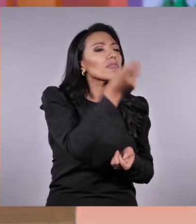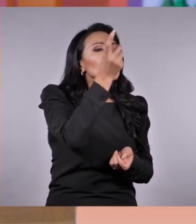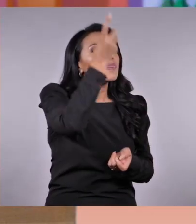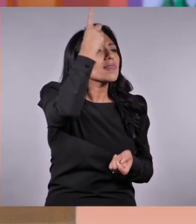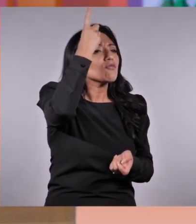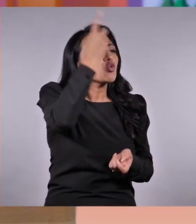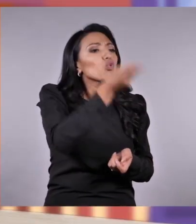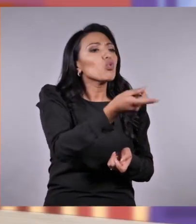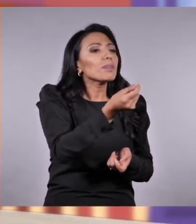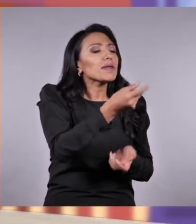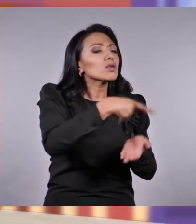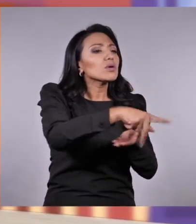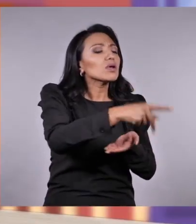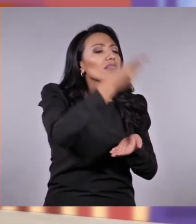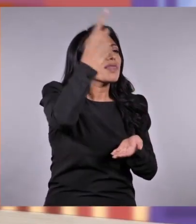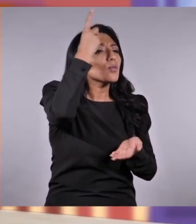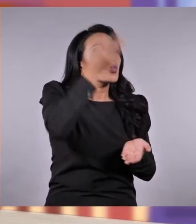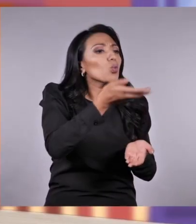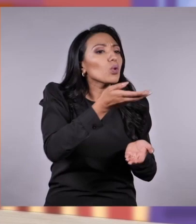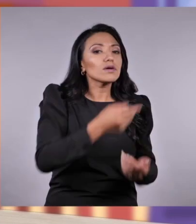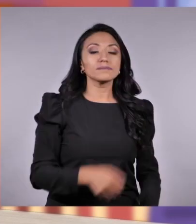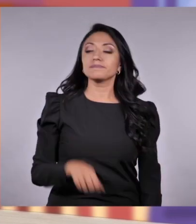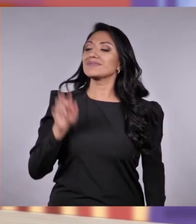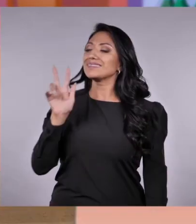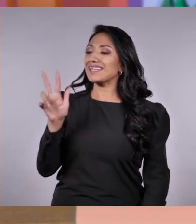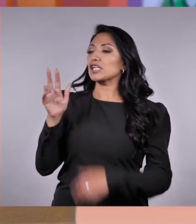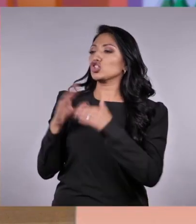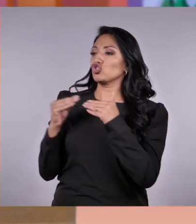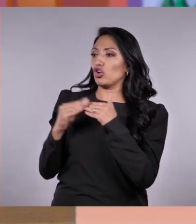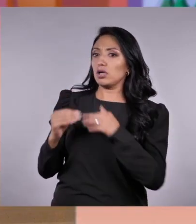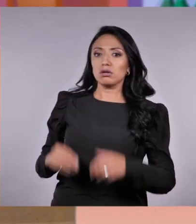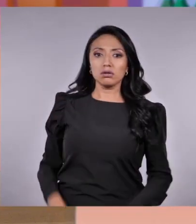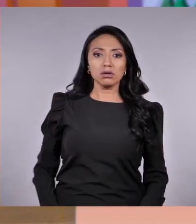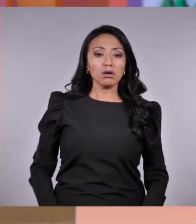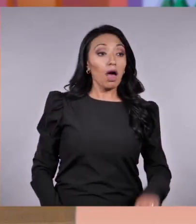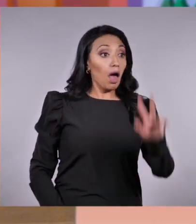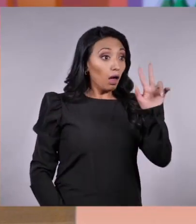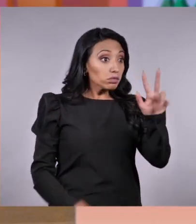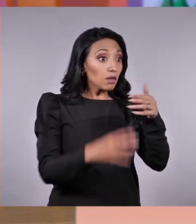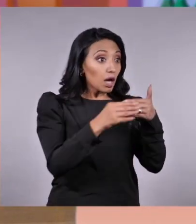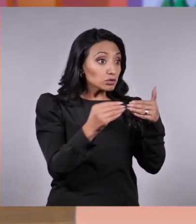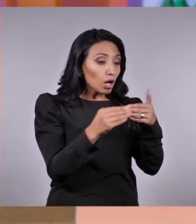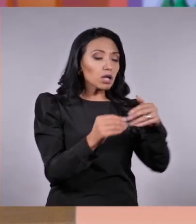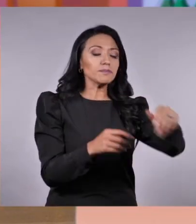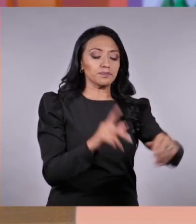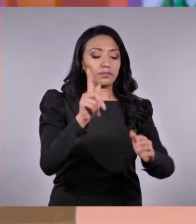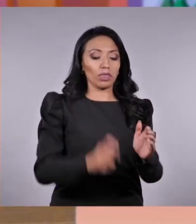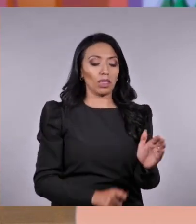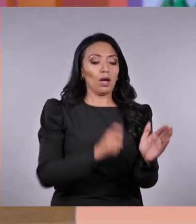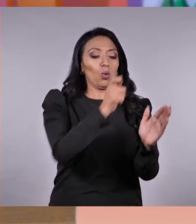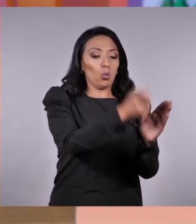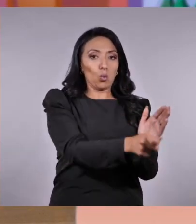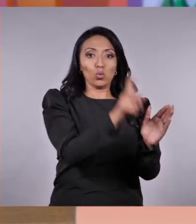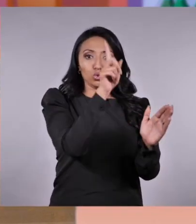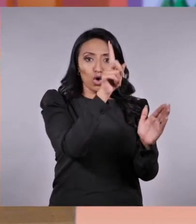A ver. Dígame nomás. Son $3. ¡$3!